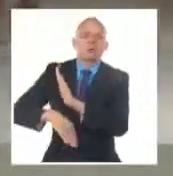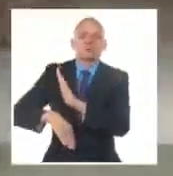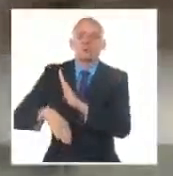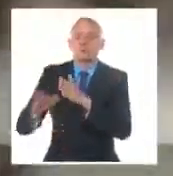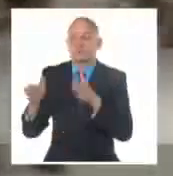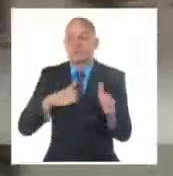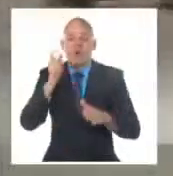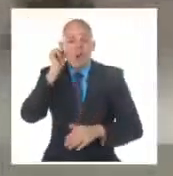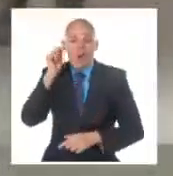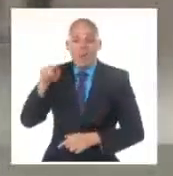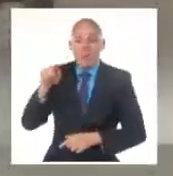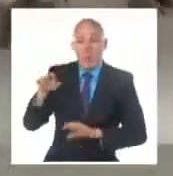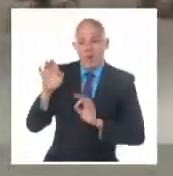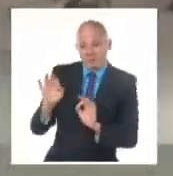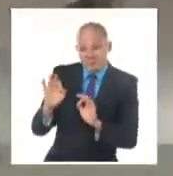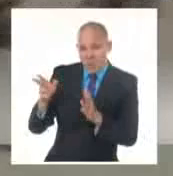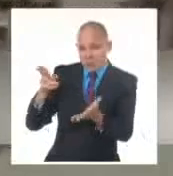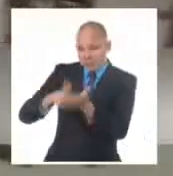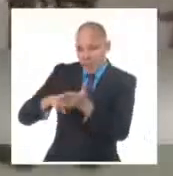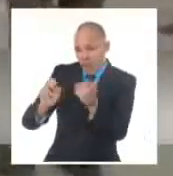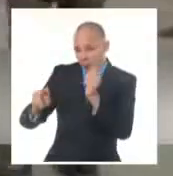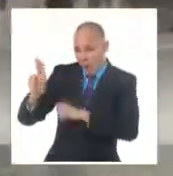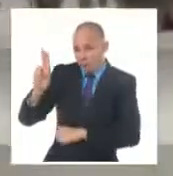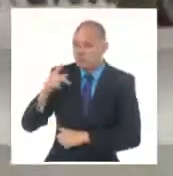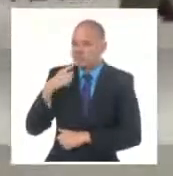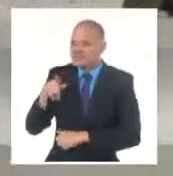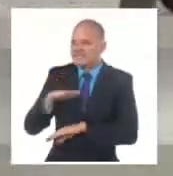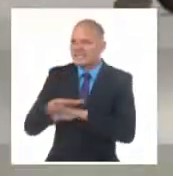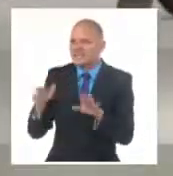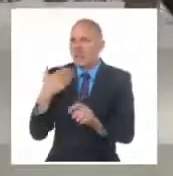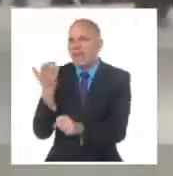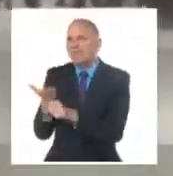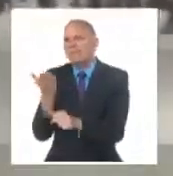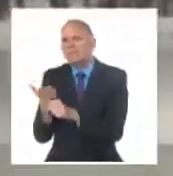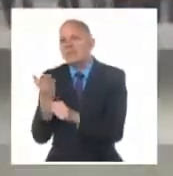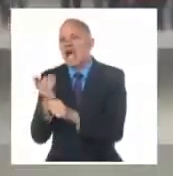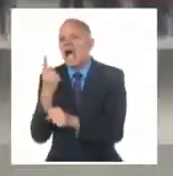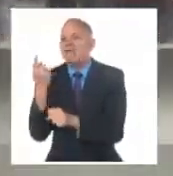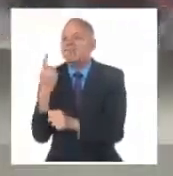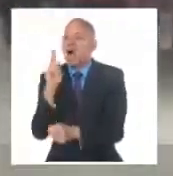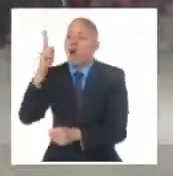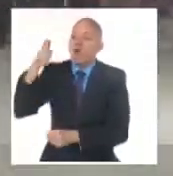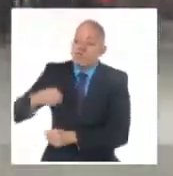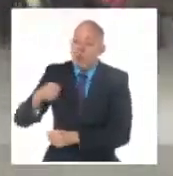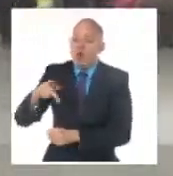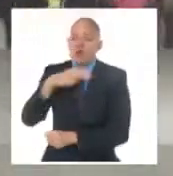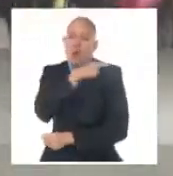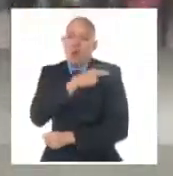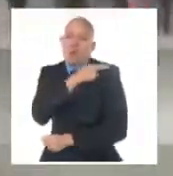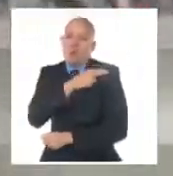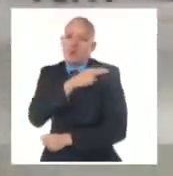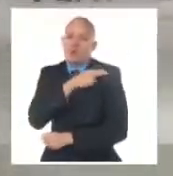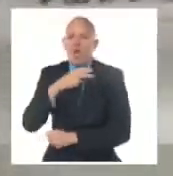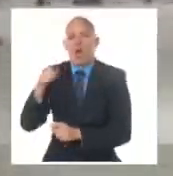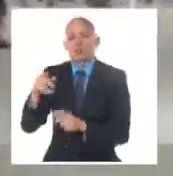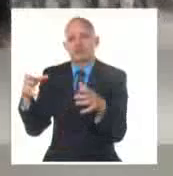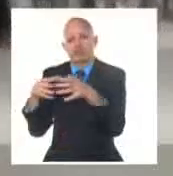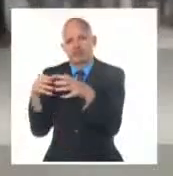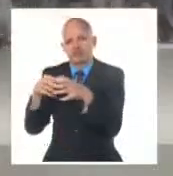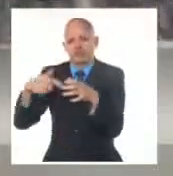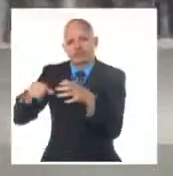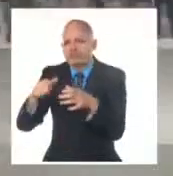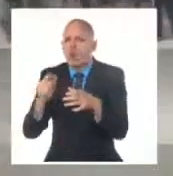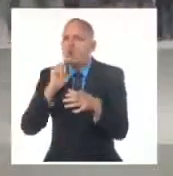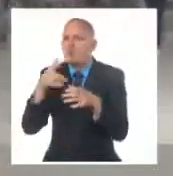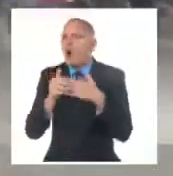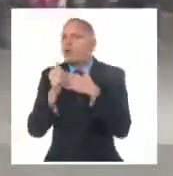Linda Thomas-Greenfield, confirmó el pedido de la Casa Blanca de crear un Consejo Presidencial de Transición. El ente debería conducir la